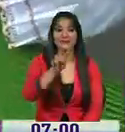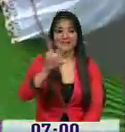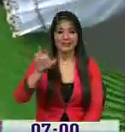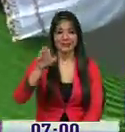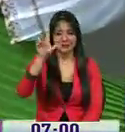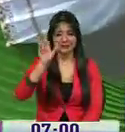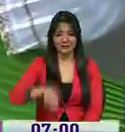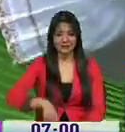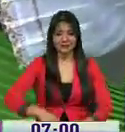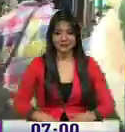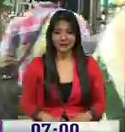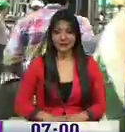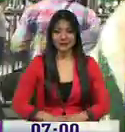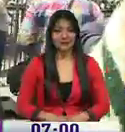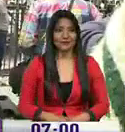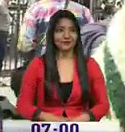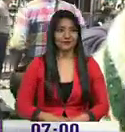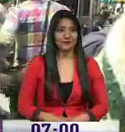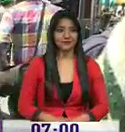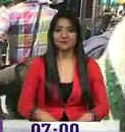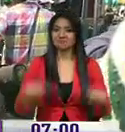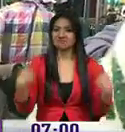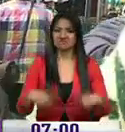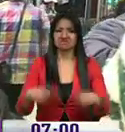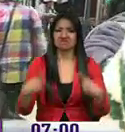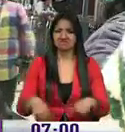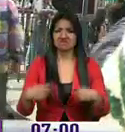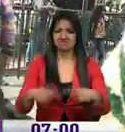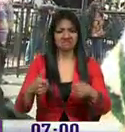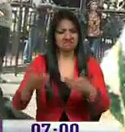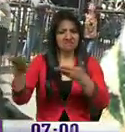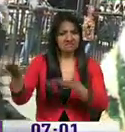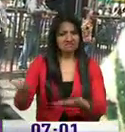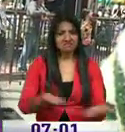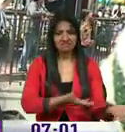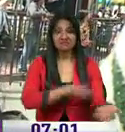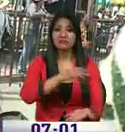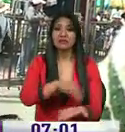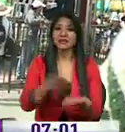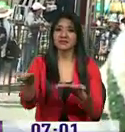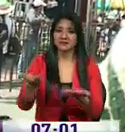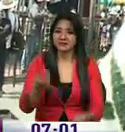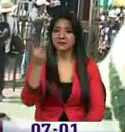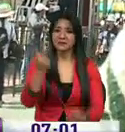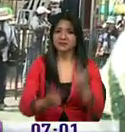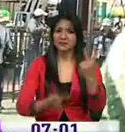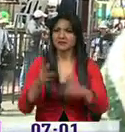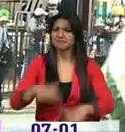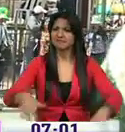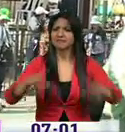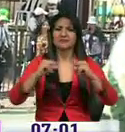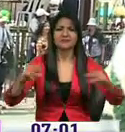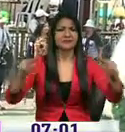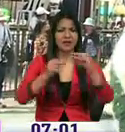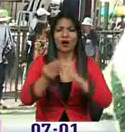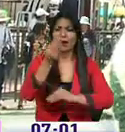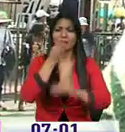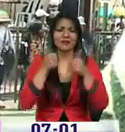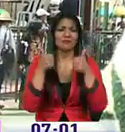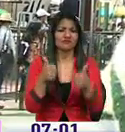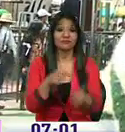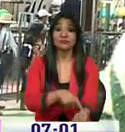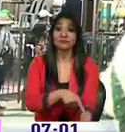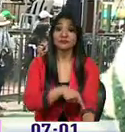julio. Todos los días del año, los brazos abiertos de los mejienses tienen hermosos paisajes, linda gastronomía, nuestra